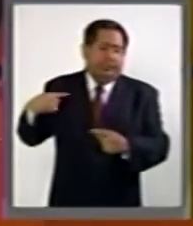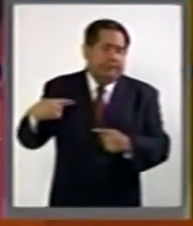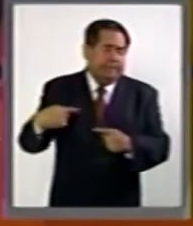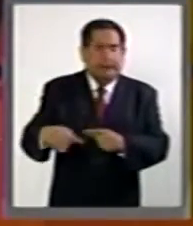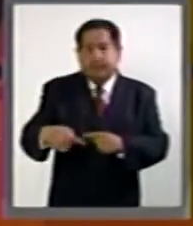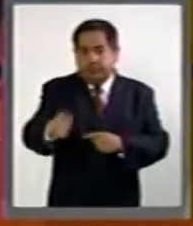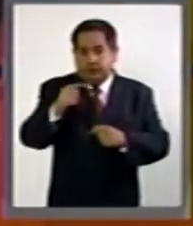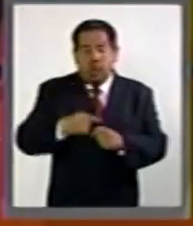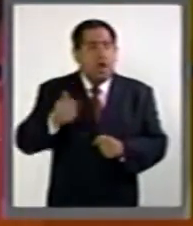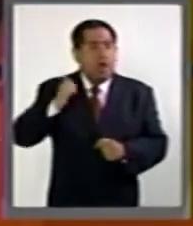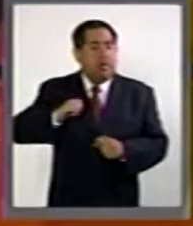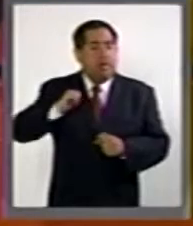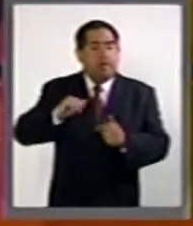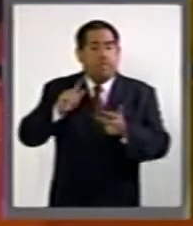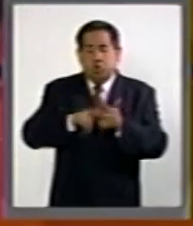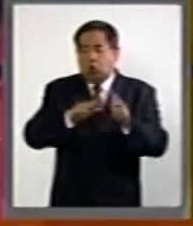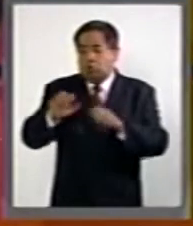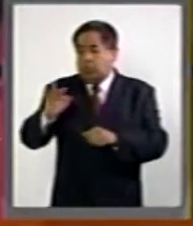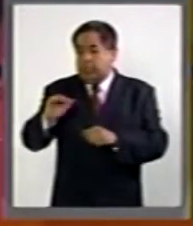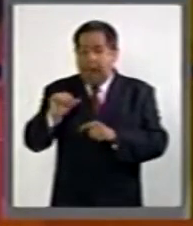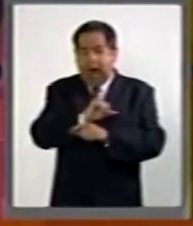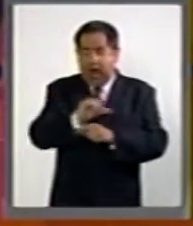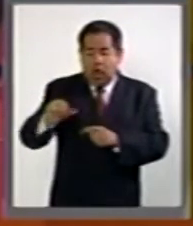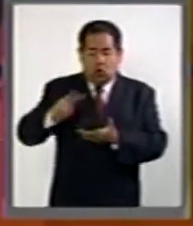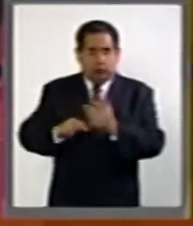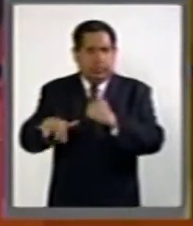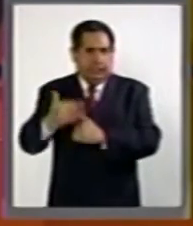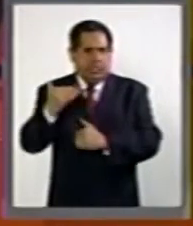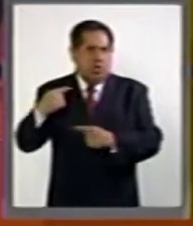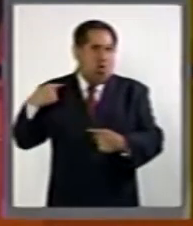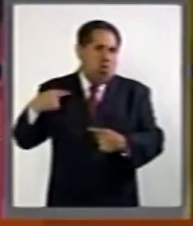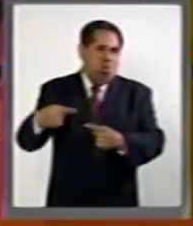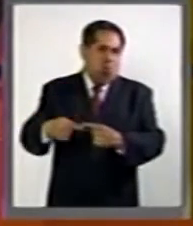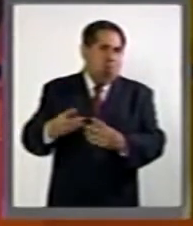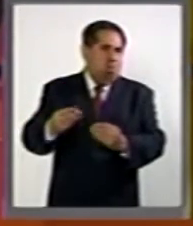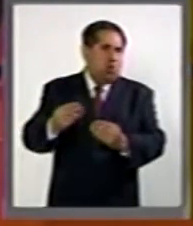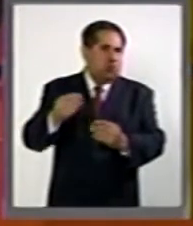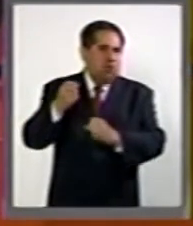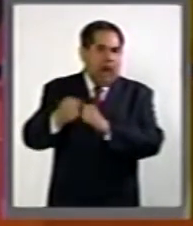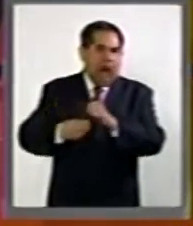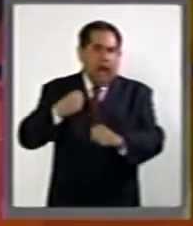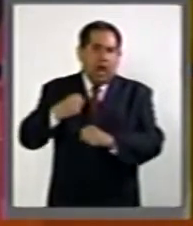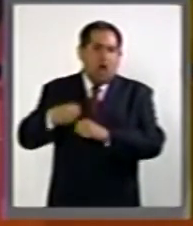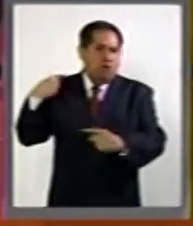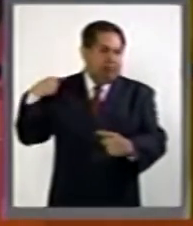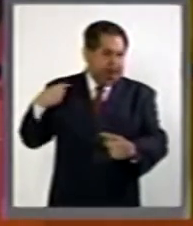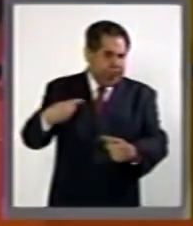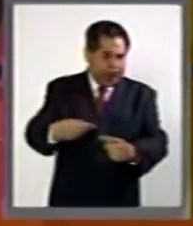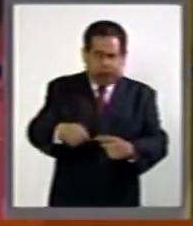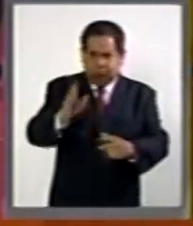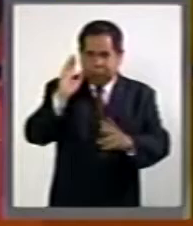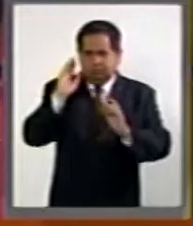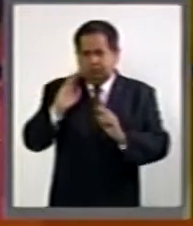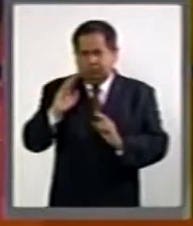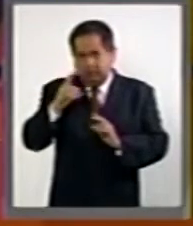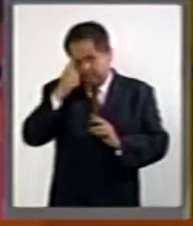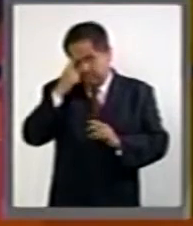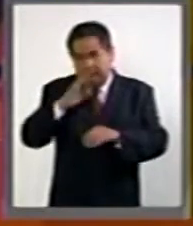De 1840 al 2015, bueno, pues ya pasó más de una